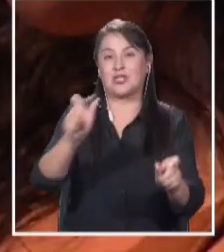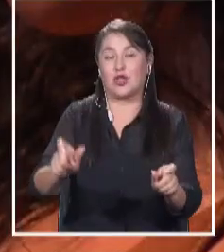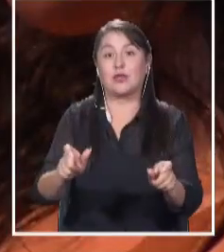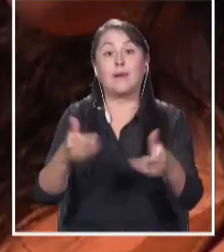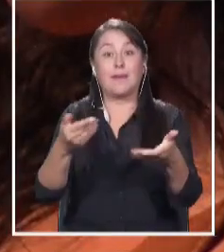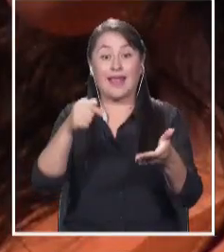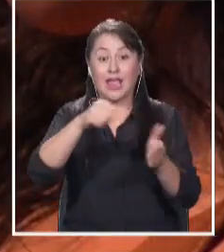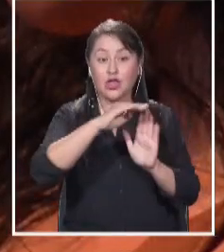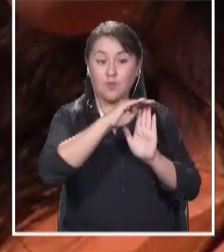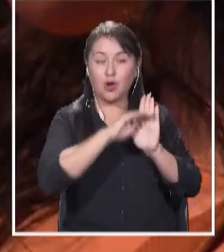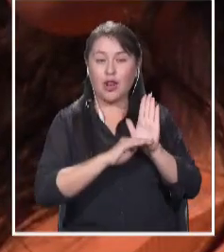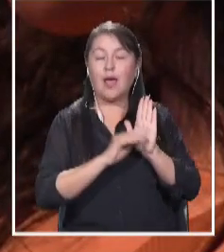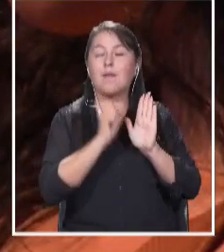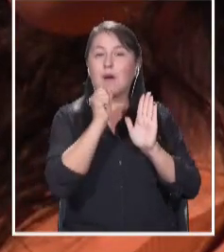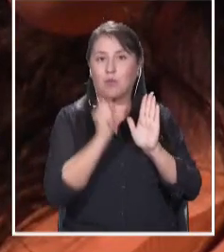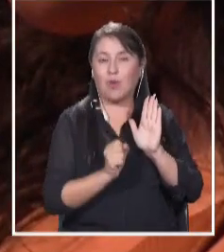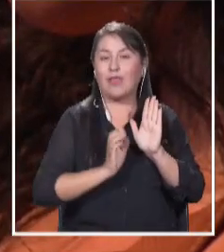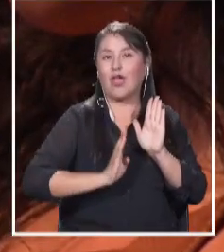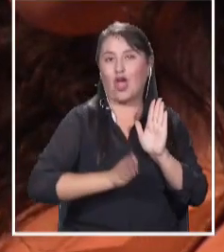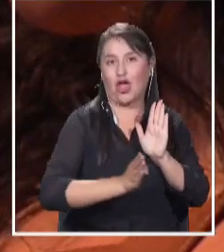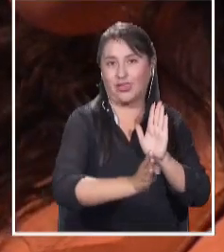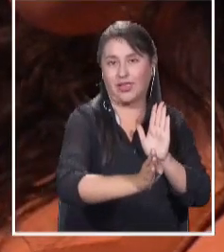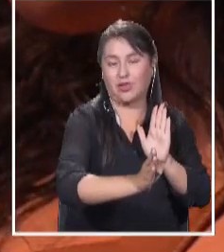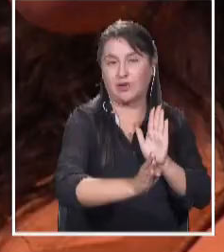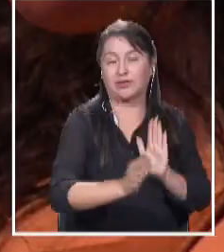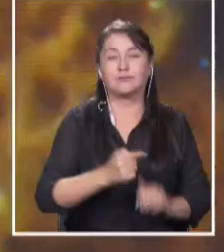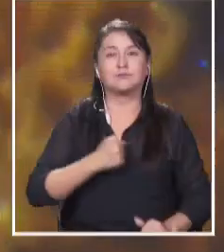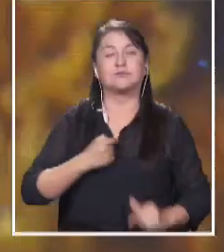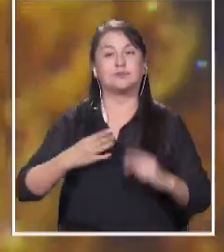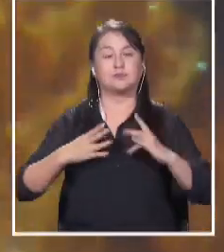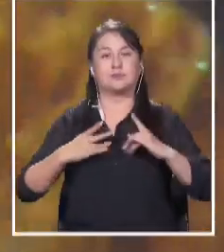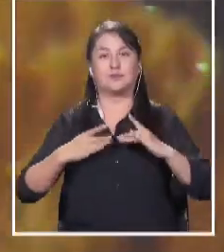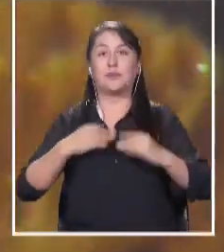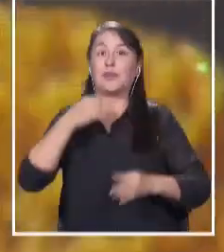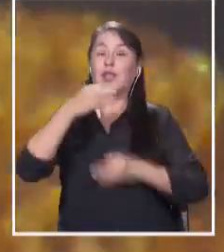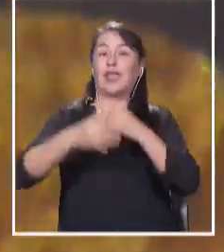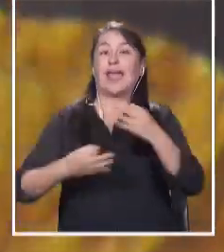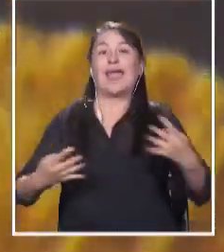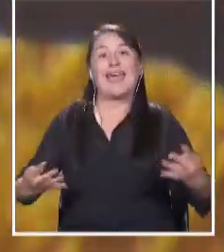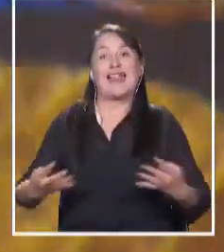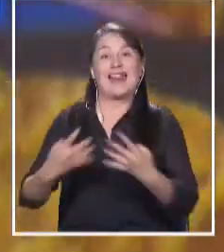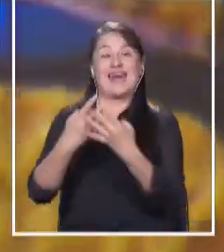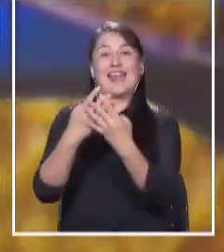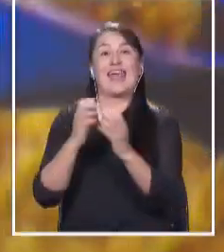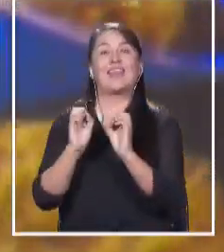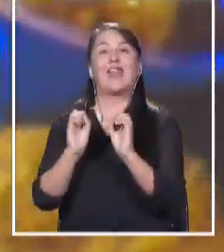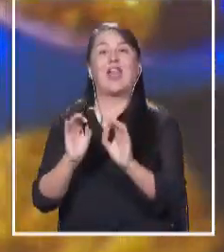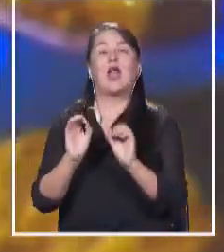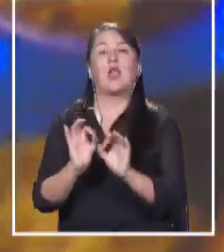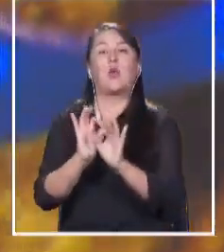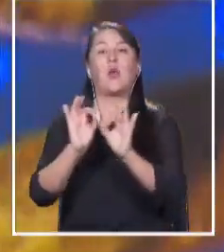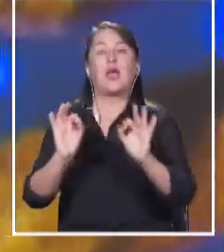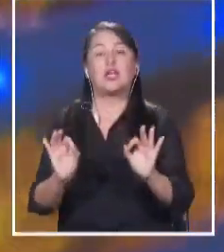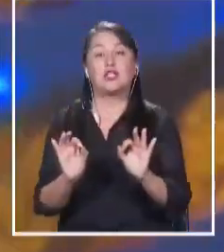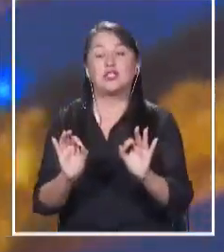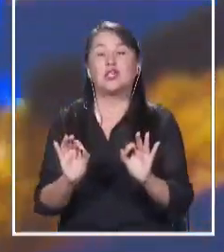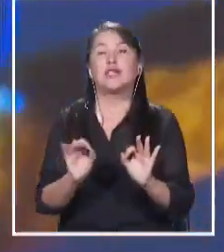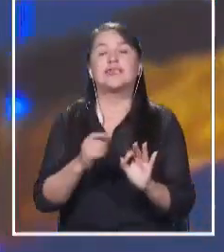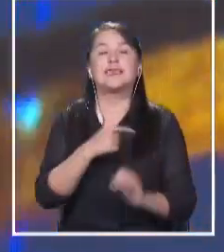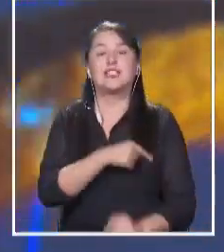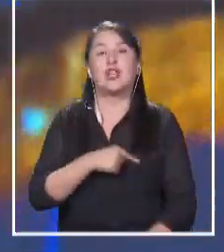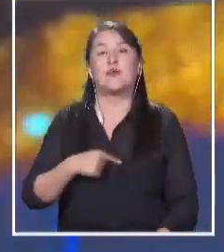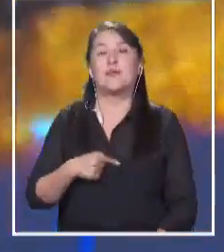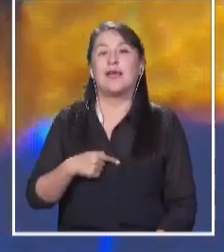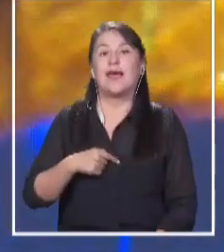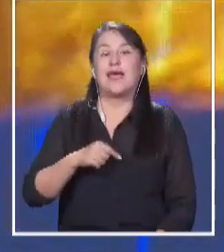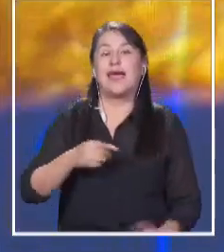tengan continuidad. Entonces, a mí me hace muy feliz contar que esta red de educación que se llama Relato, todos podéis buscarla, y